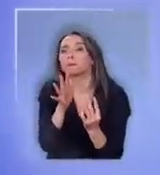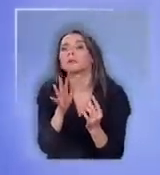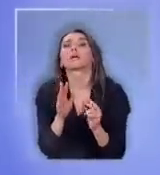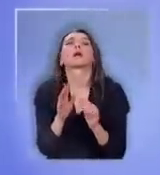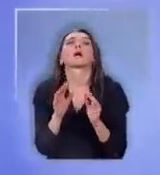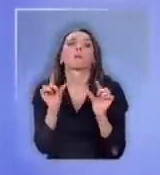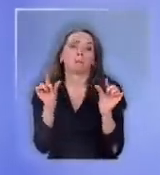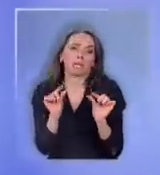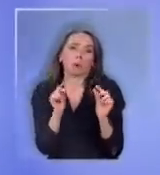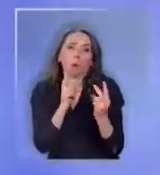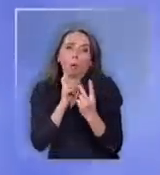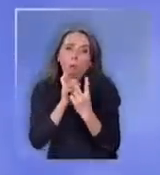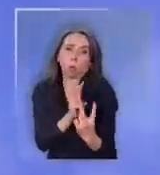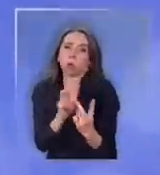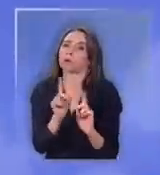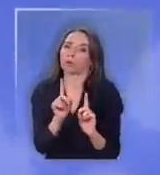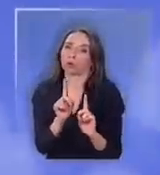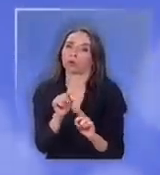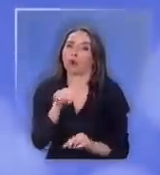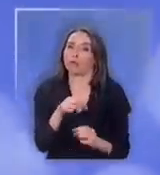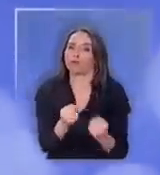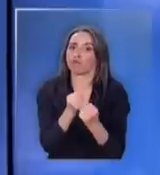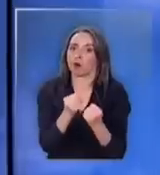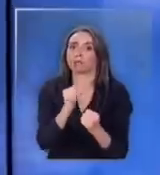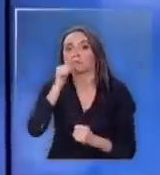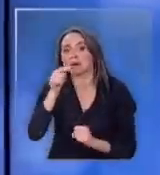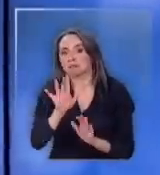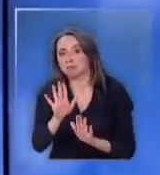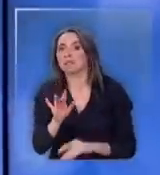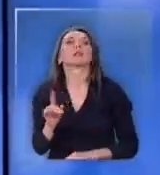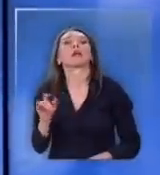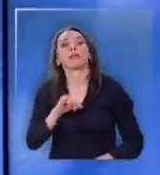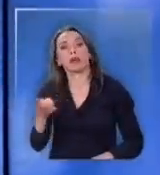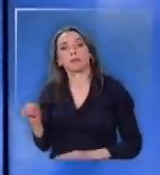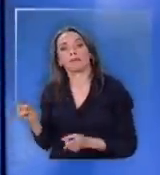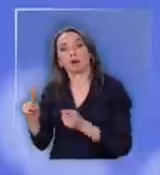mucho más calmado de lo que tuvimos durante este día. Miguel, muchas gracias. Vamos a estar contigo nuevamente. Muy amable.